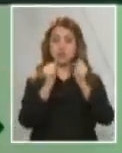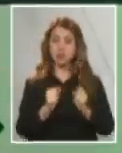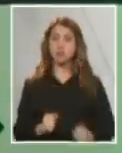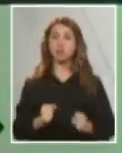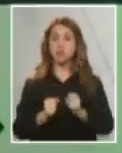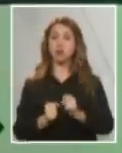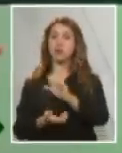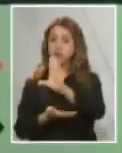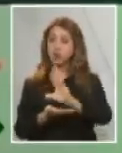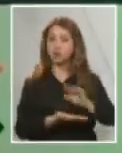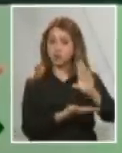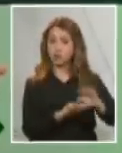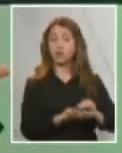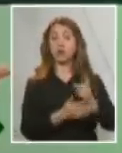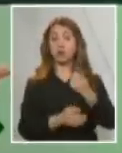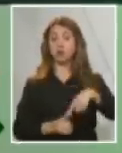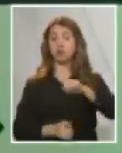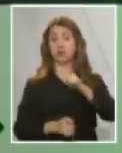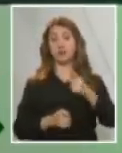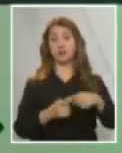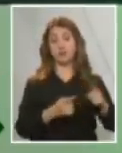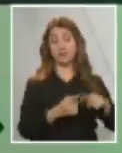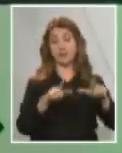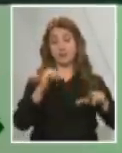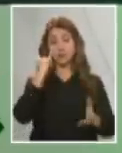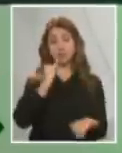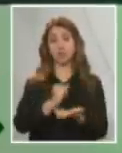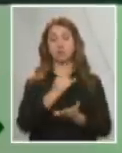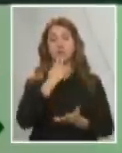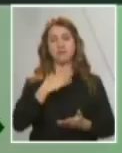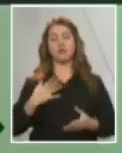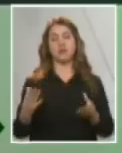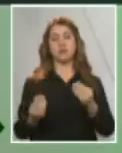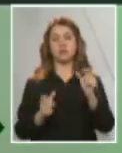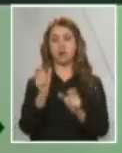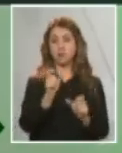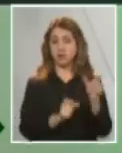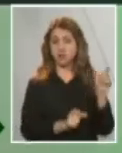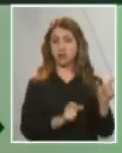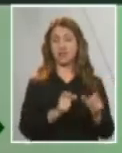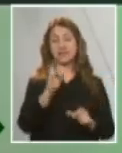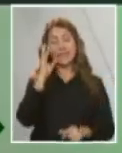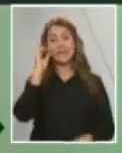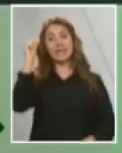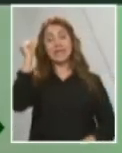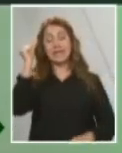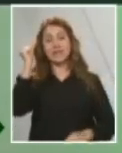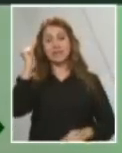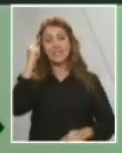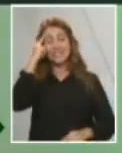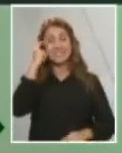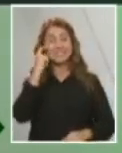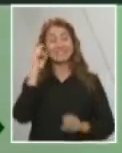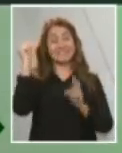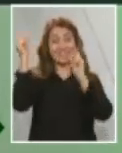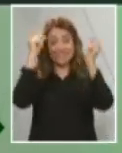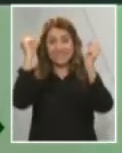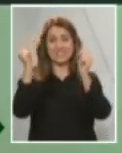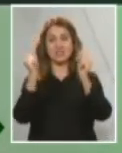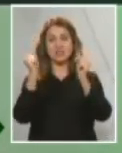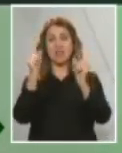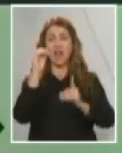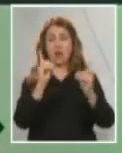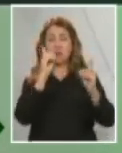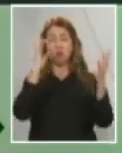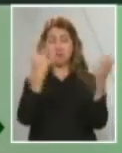mucho más allá de la Teletón y que tiene efectos para la vida de muchas personas, de los que crean, de los que inventan. Ustedes deben estar bien enredados de qué se trata todo